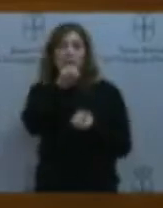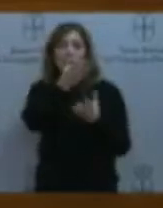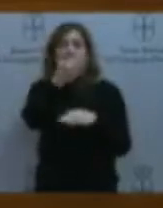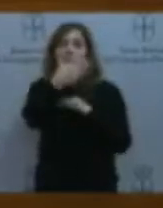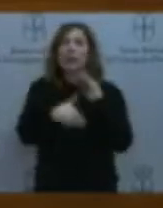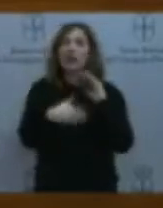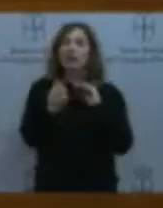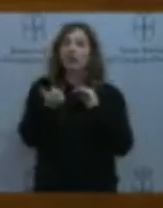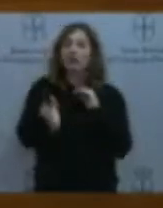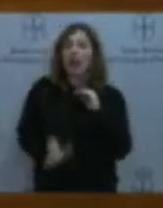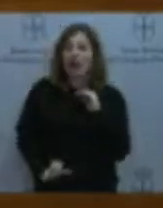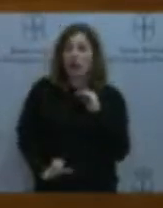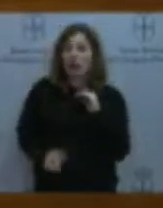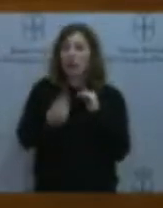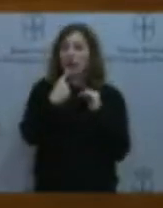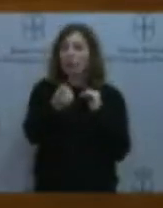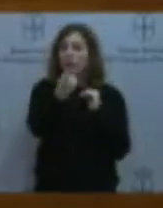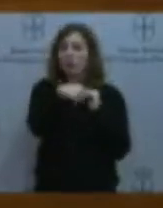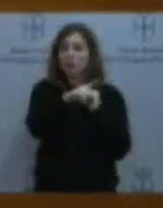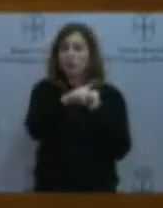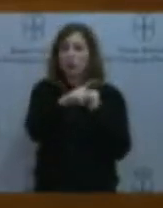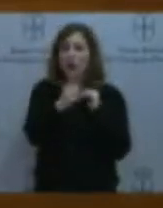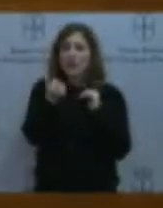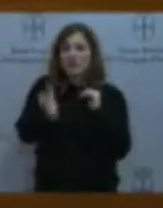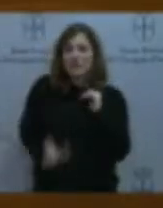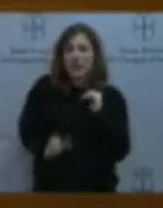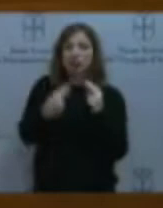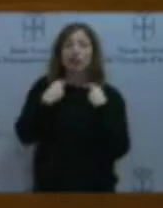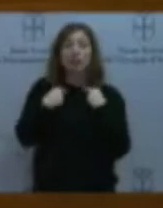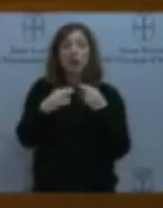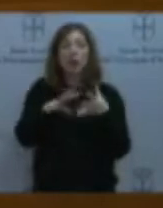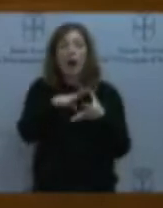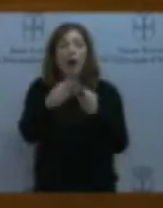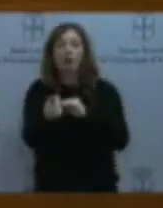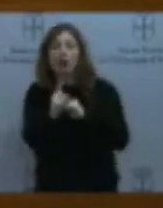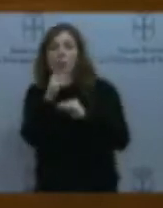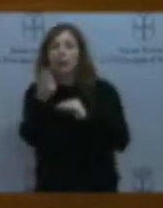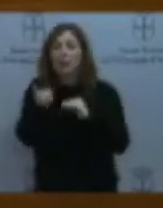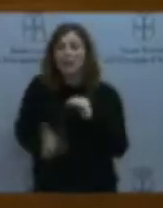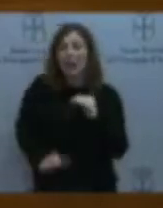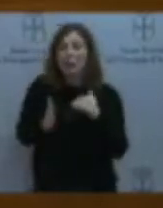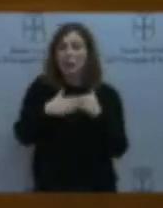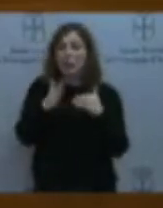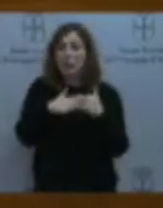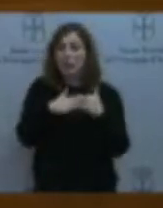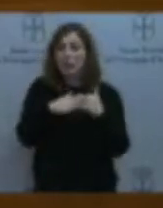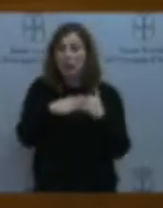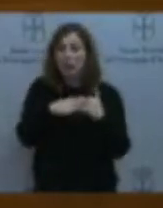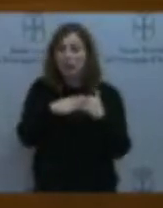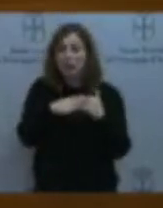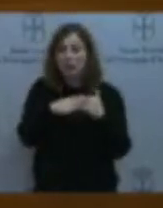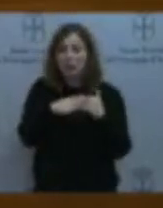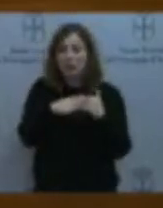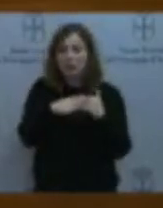salarial y les dijimos por qué no ajustamos los salarios de los diputados y las diputadas al salario mínimo, establezcamos alguna proporción, ahí